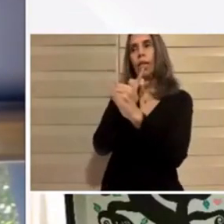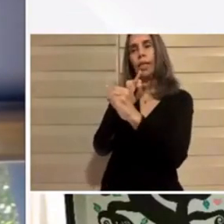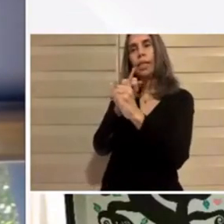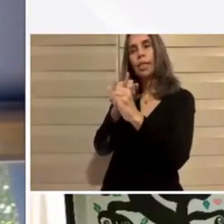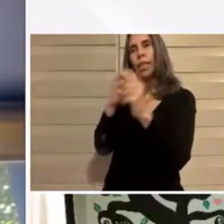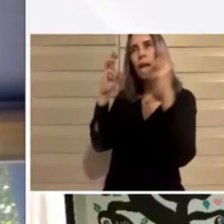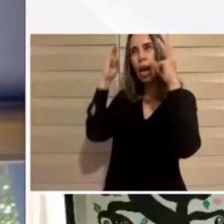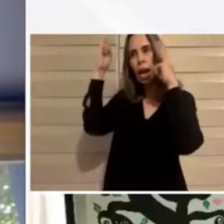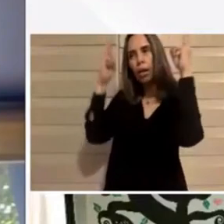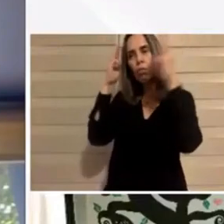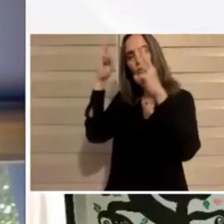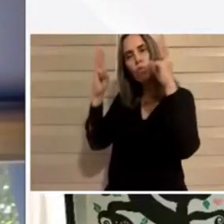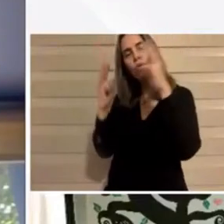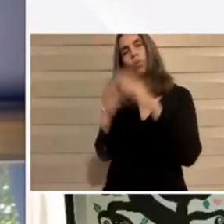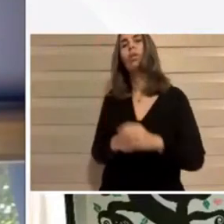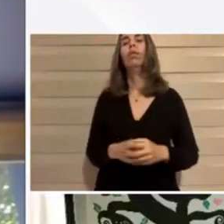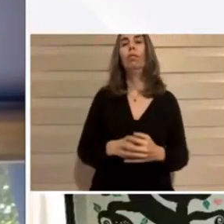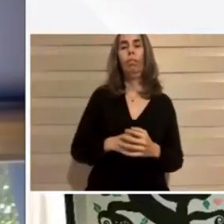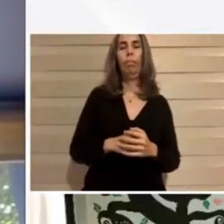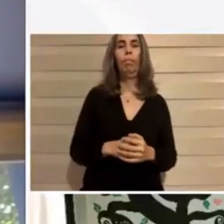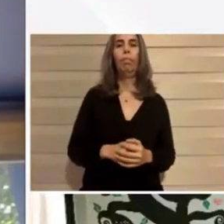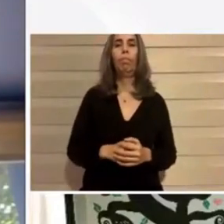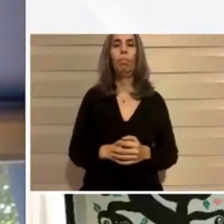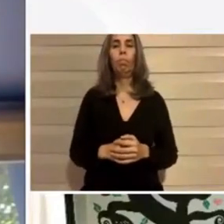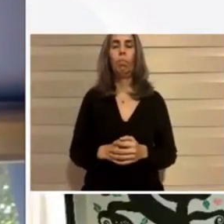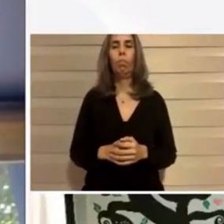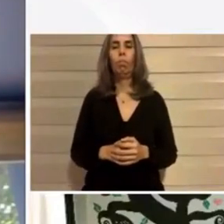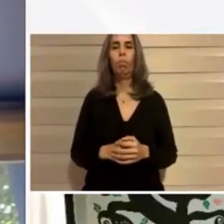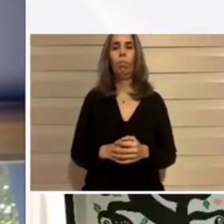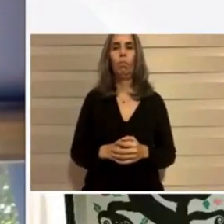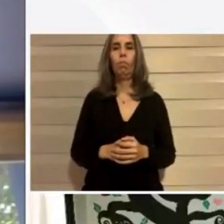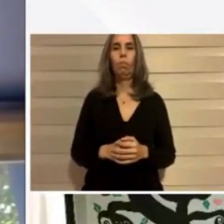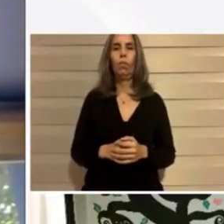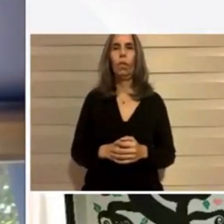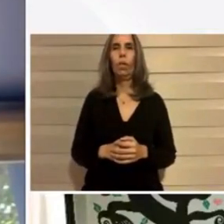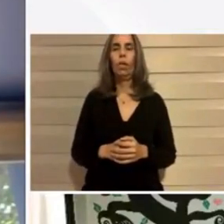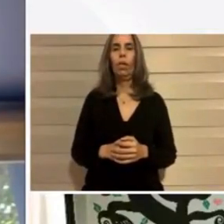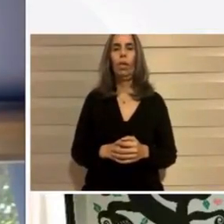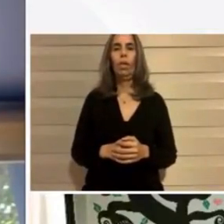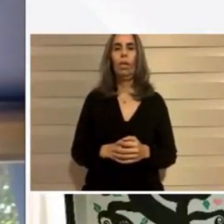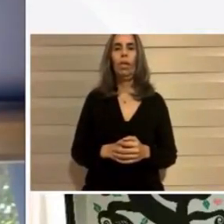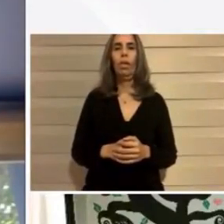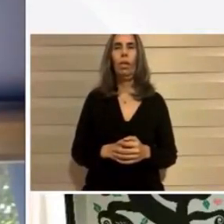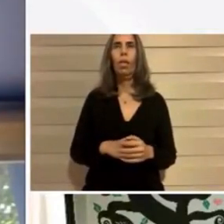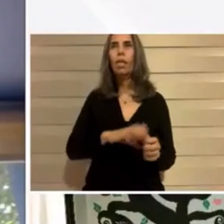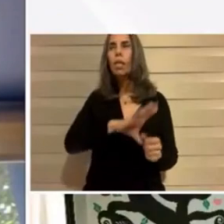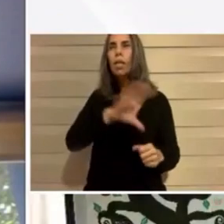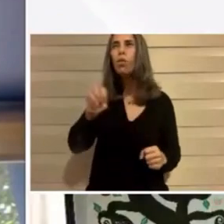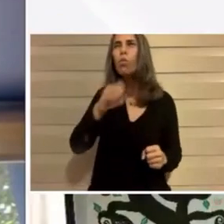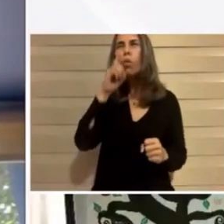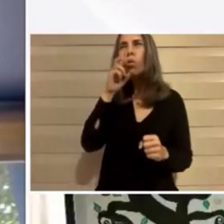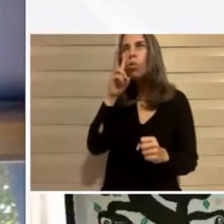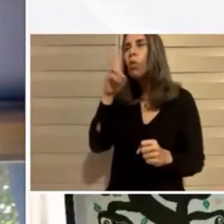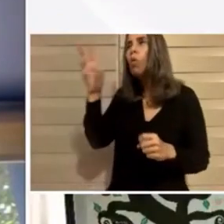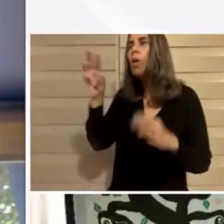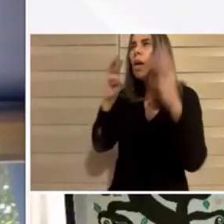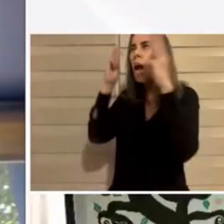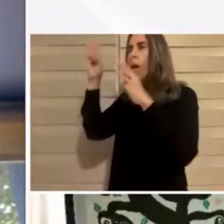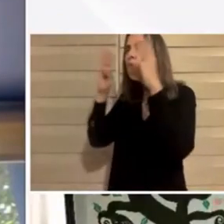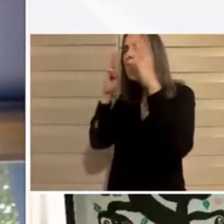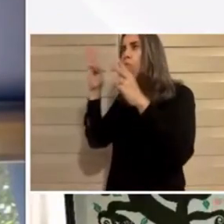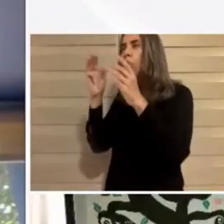favorito, con algo que te va a dejar una huella, una semilla, que te va a ganar de ir por